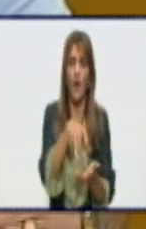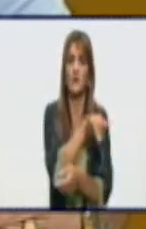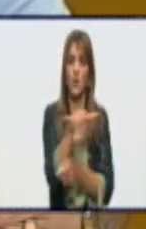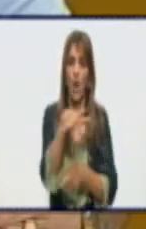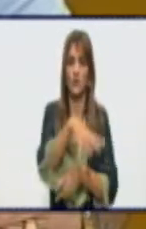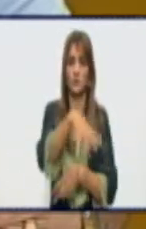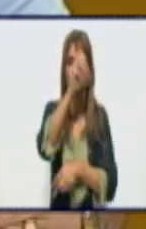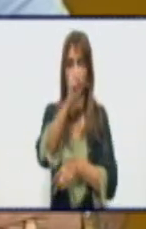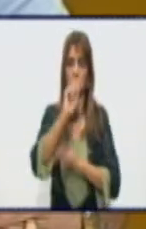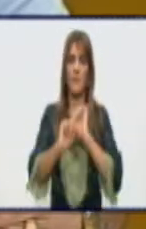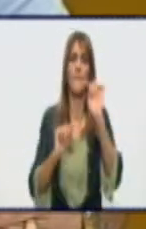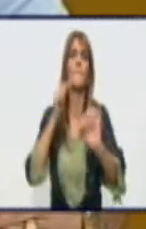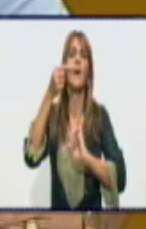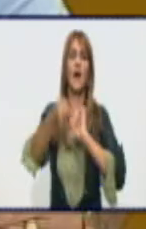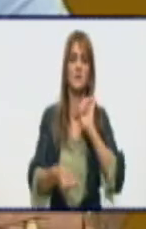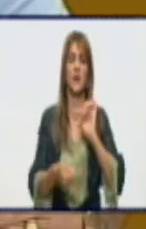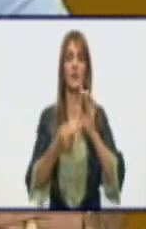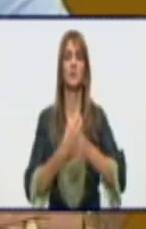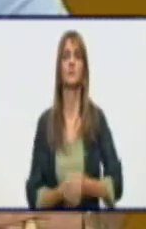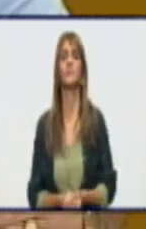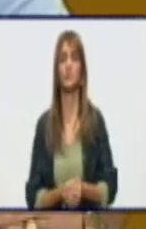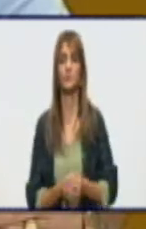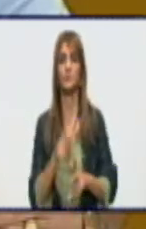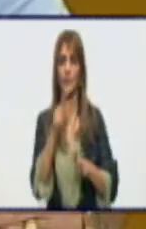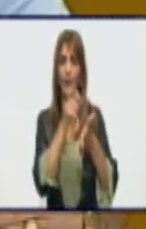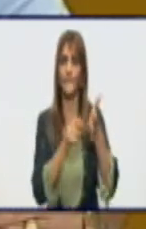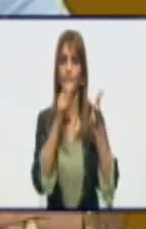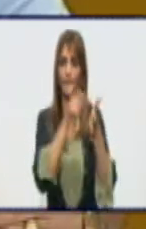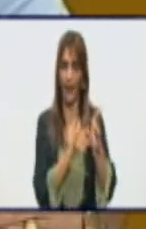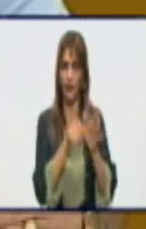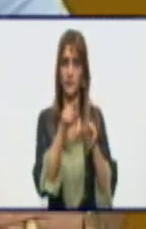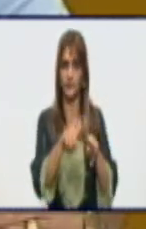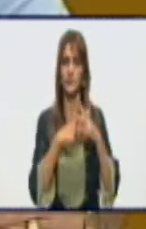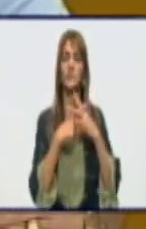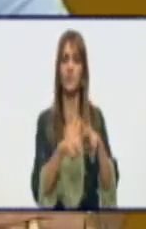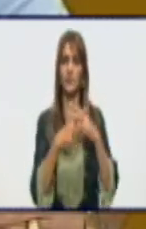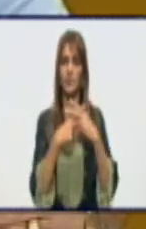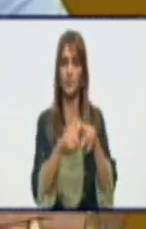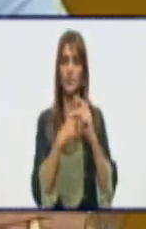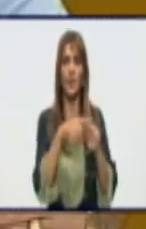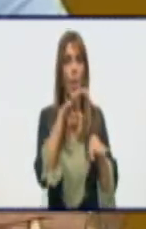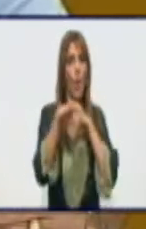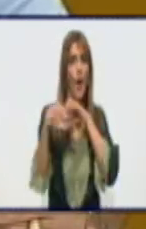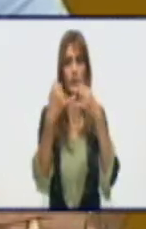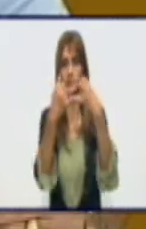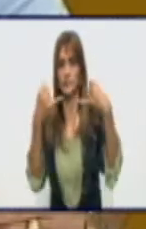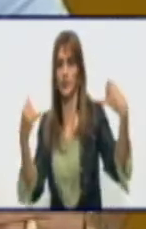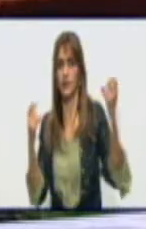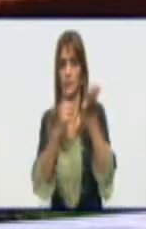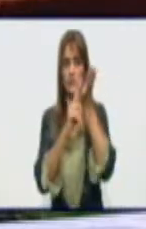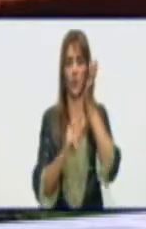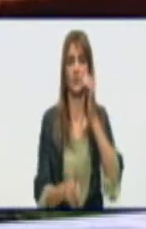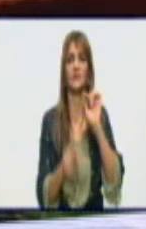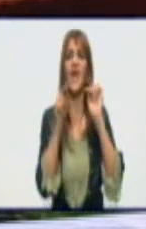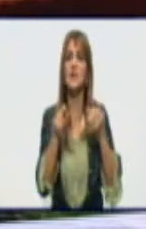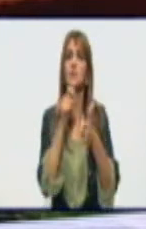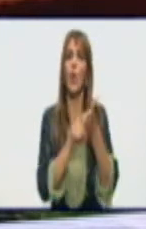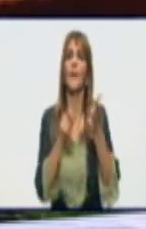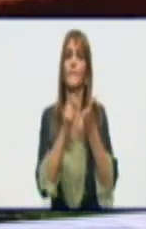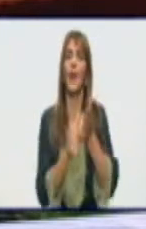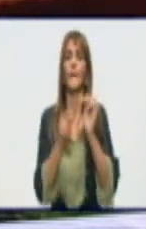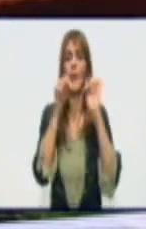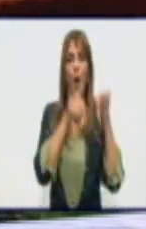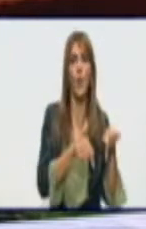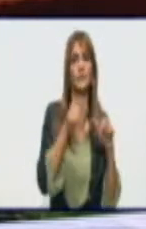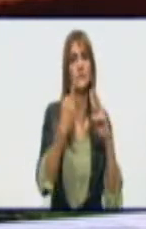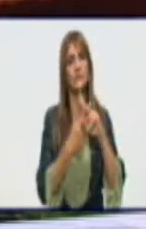una cantidad de interrupción importante y por lo tanto está dentro del programa darle mantenimiento para eliminar las interrupciones. Eso es lo que hay previsto para el día de mañana.